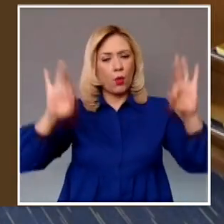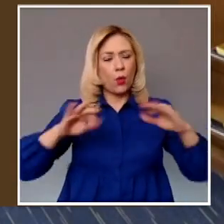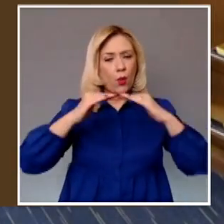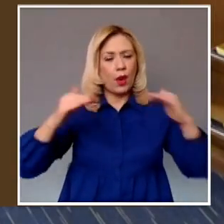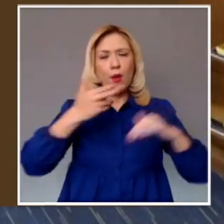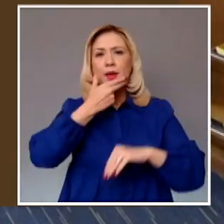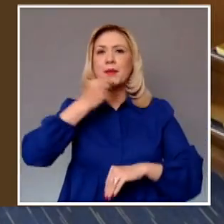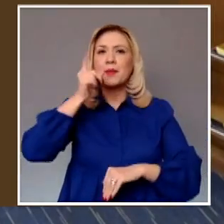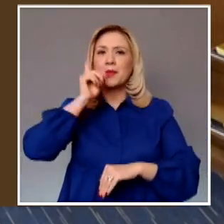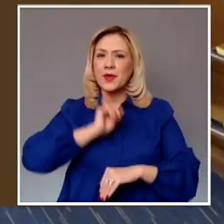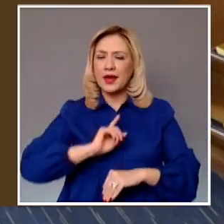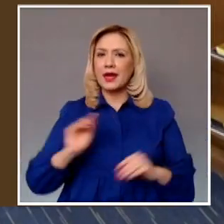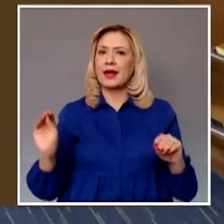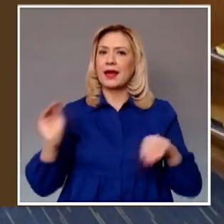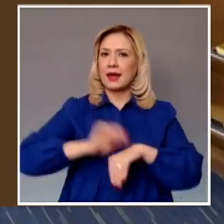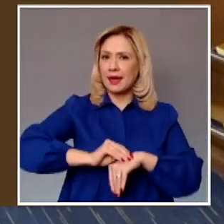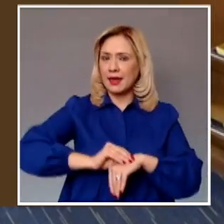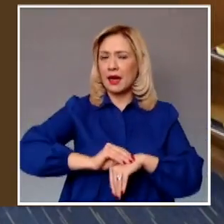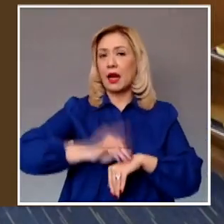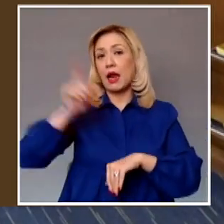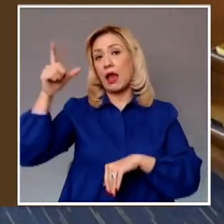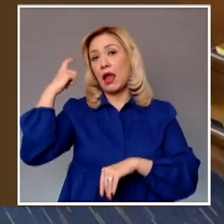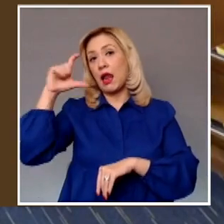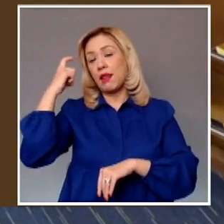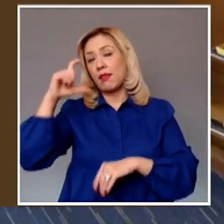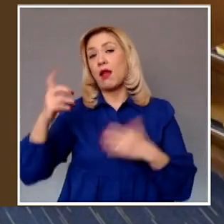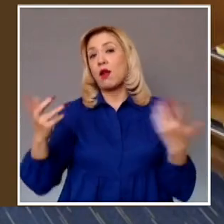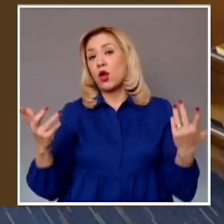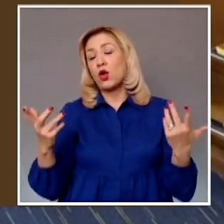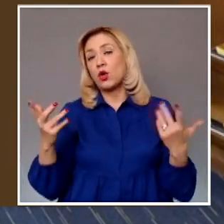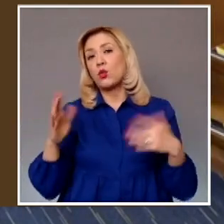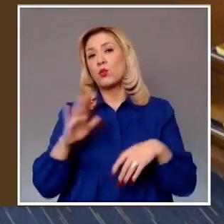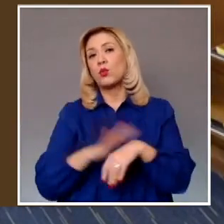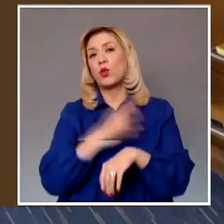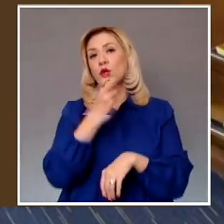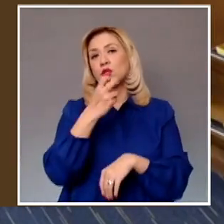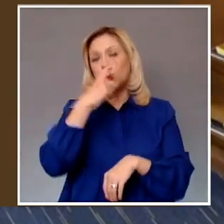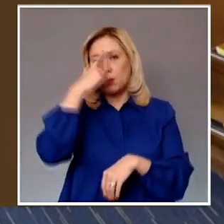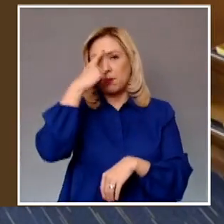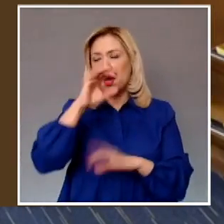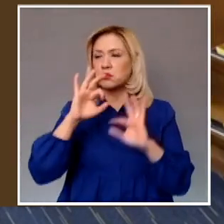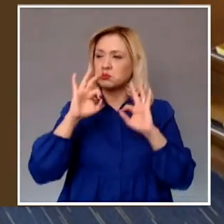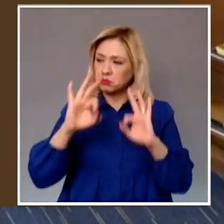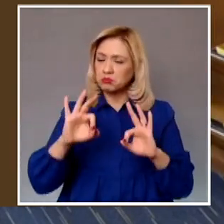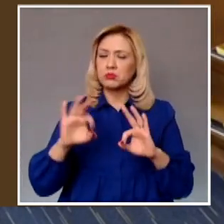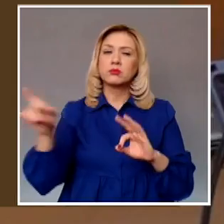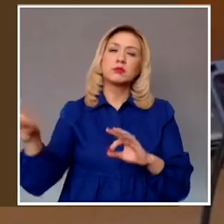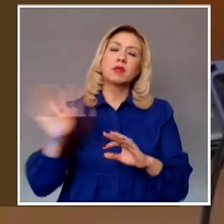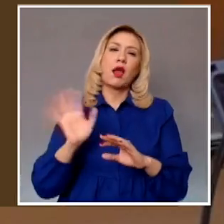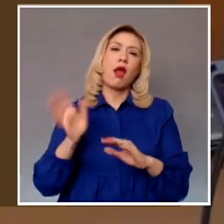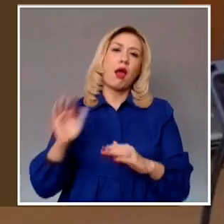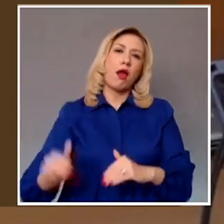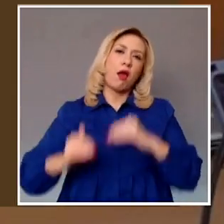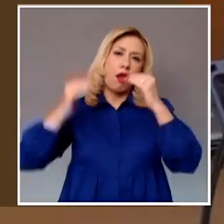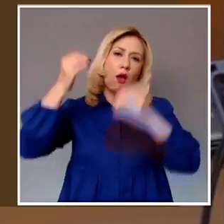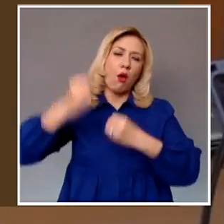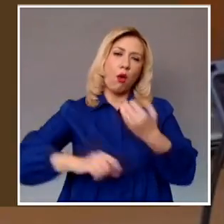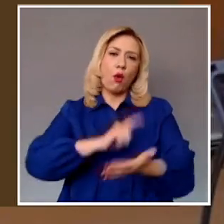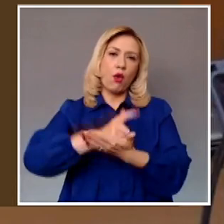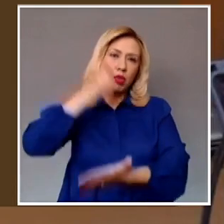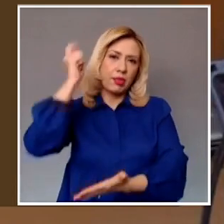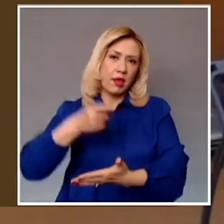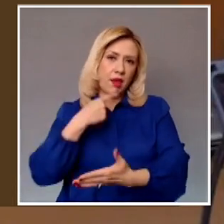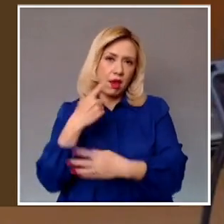Querétaro, pues los bloques de competitividad que establece son acordes a lo que resolvió tanto la Suprema Corte de Justicia de la Nación como la